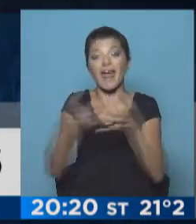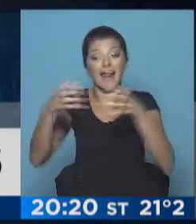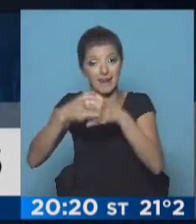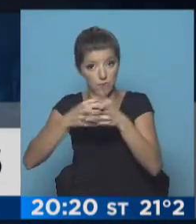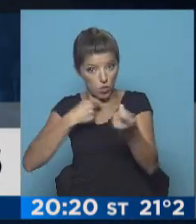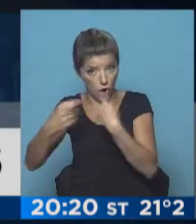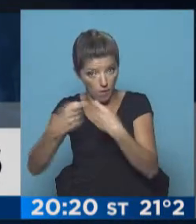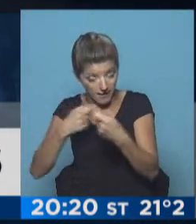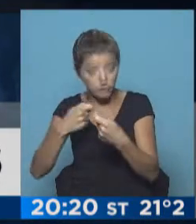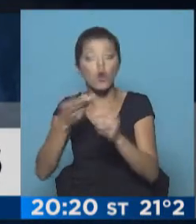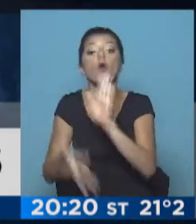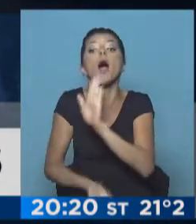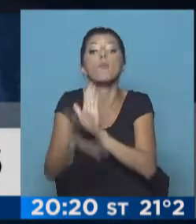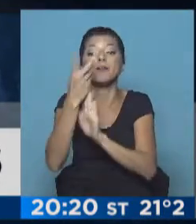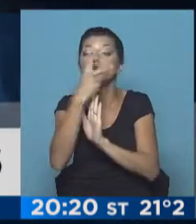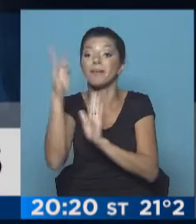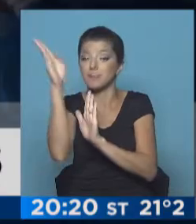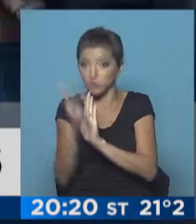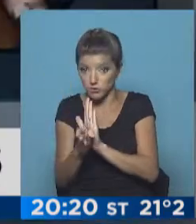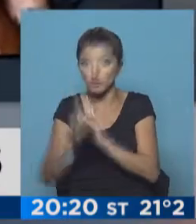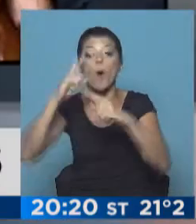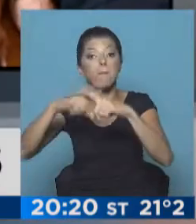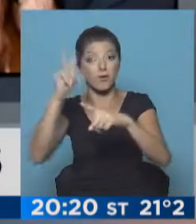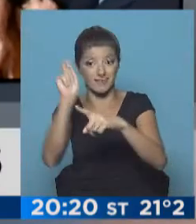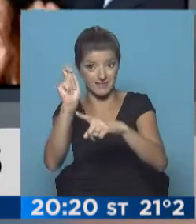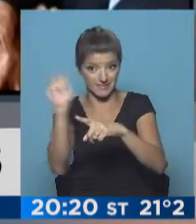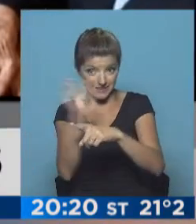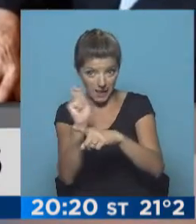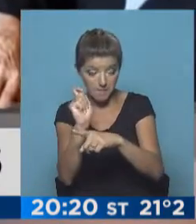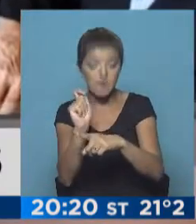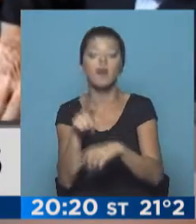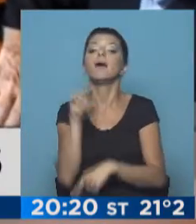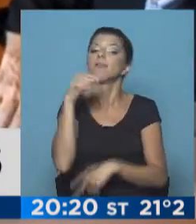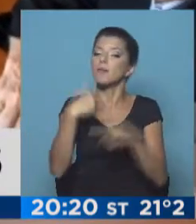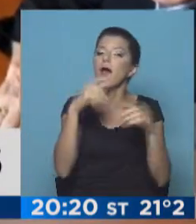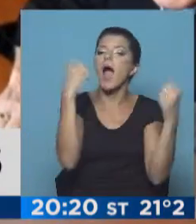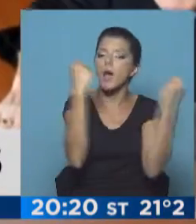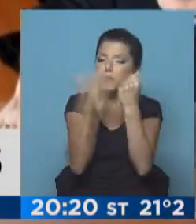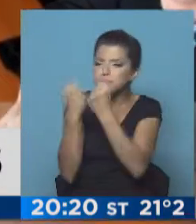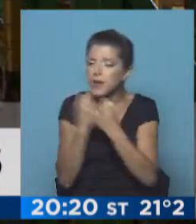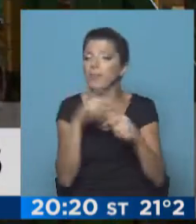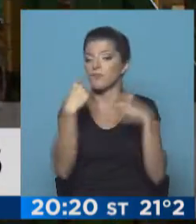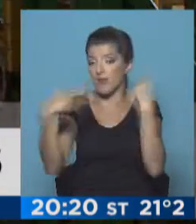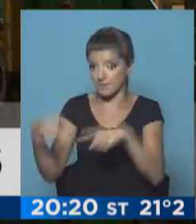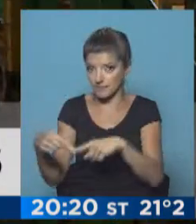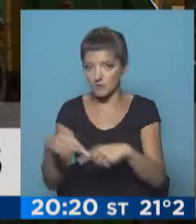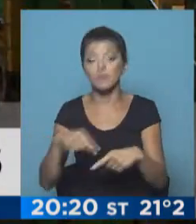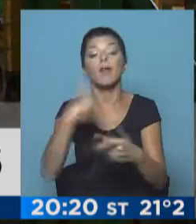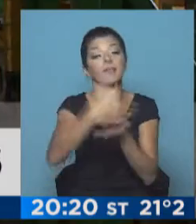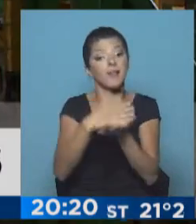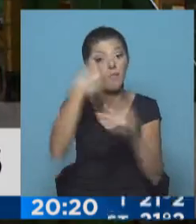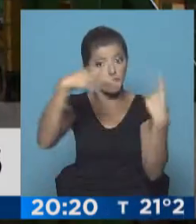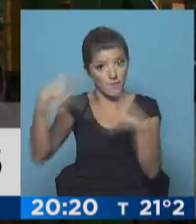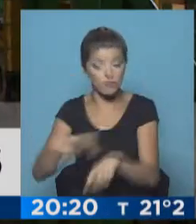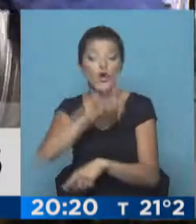un aumento salarial del 20% por 6 meses, se van cerrando acuerdos en las diferentes ramas de la actividad productiva. Otro gremio